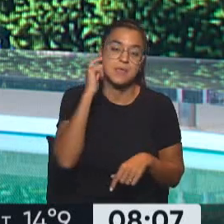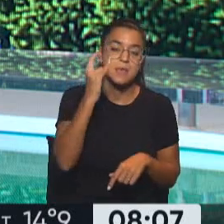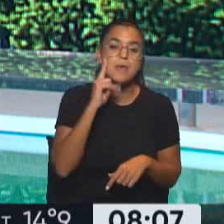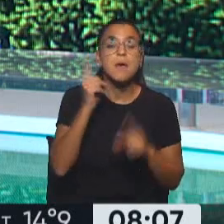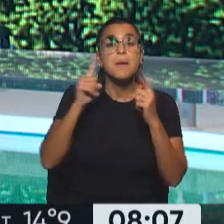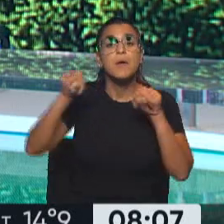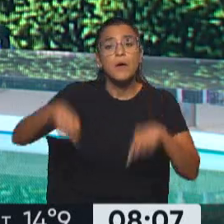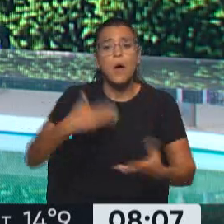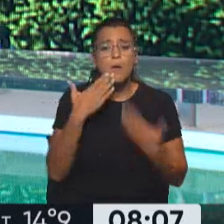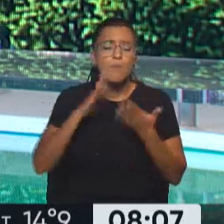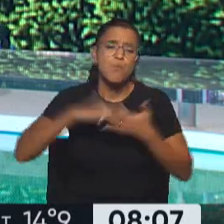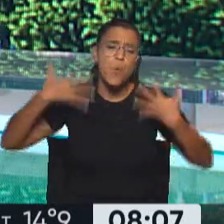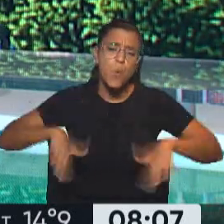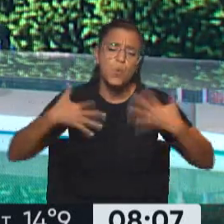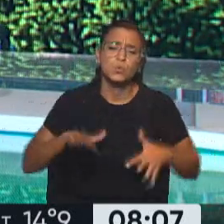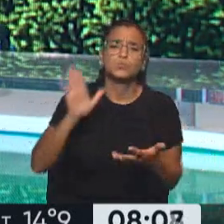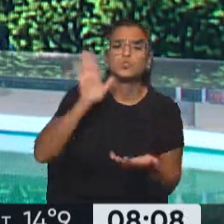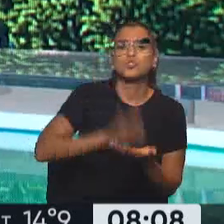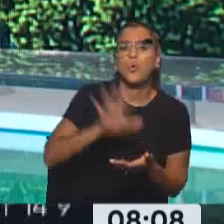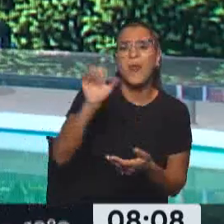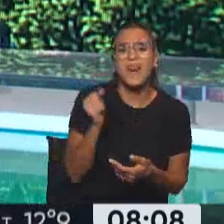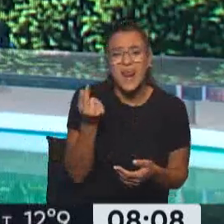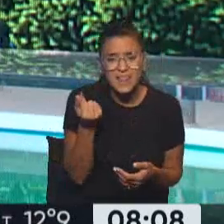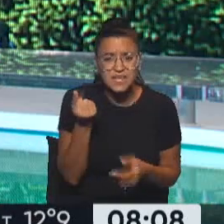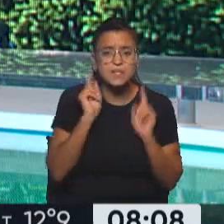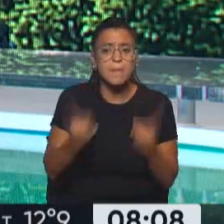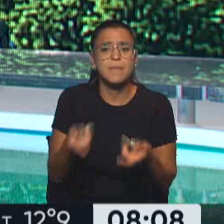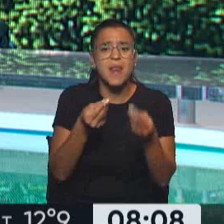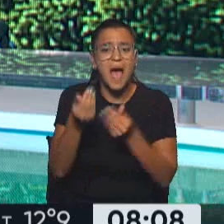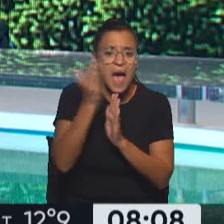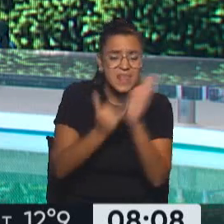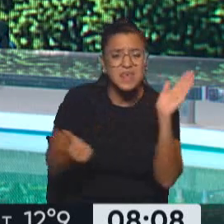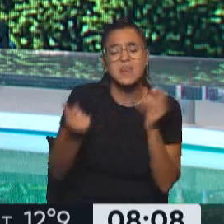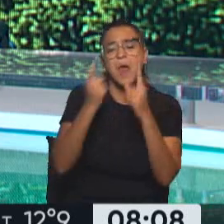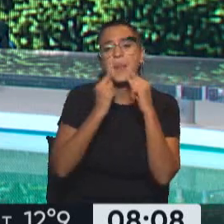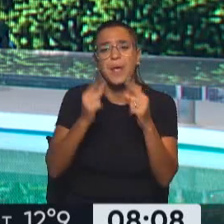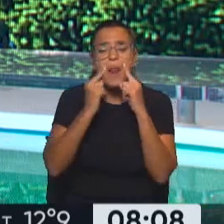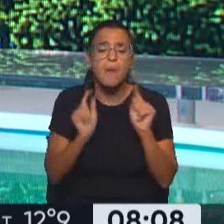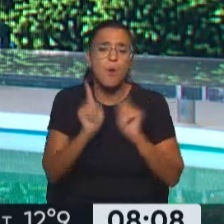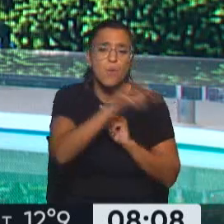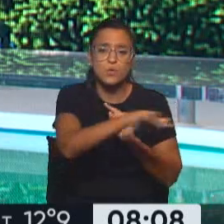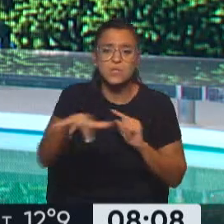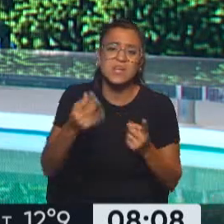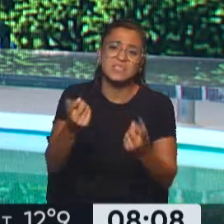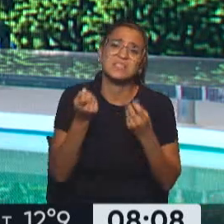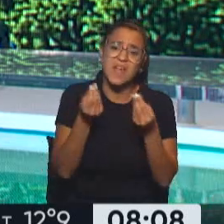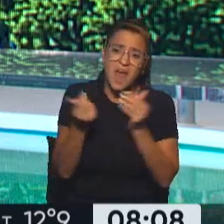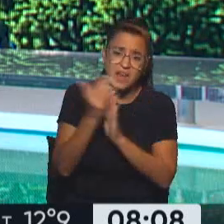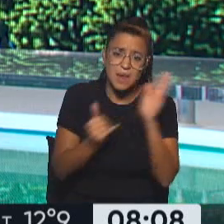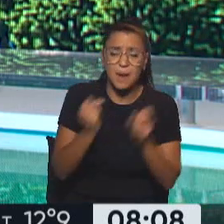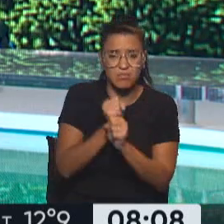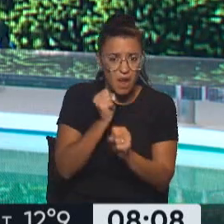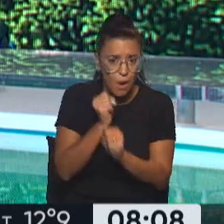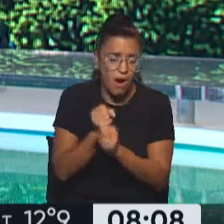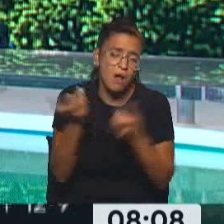Pero estuvimos hablando muchísimo durante la mañana de las retenciones y también de la harina, de los reclamos de los sectores que necesitan de la harina para trabajar,